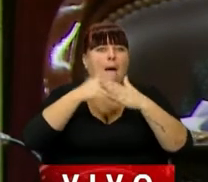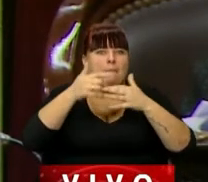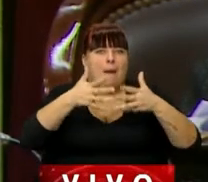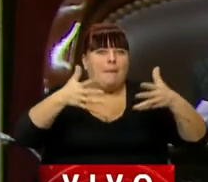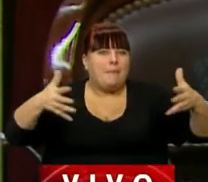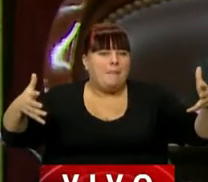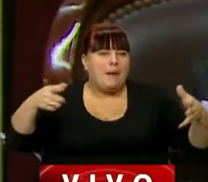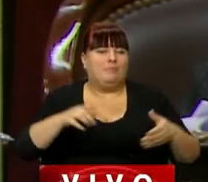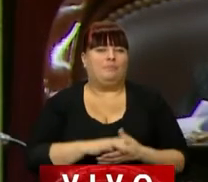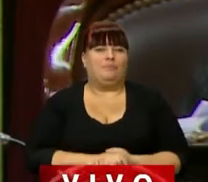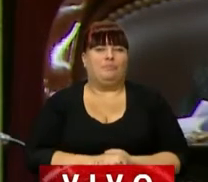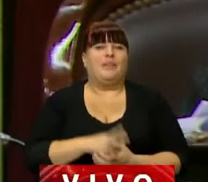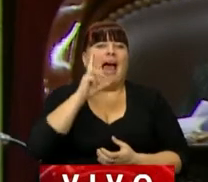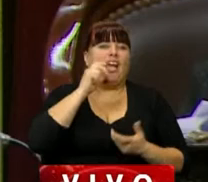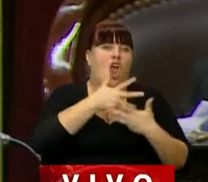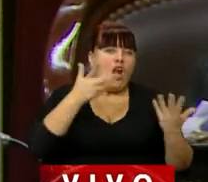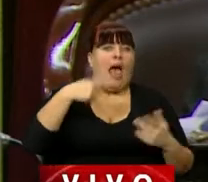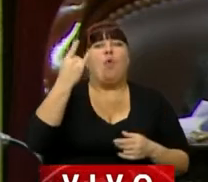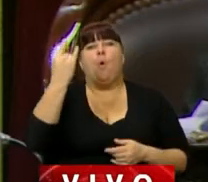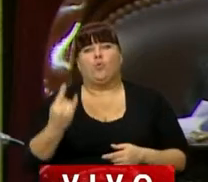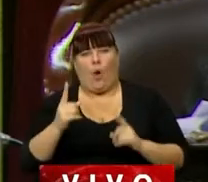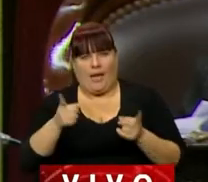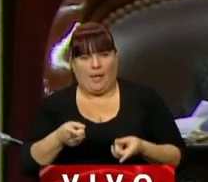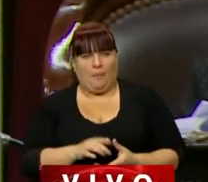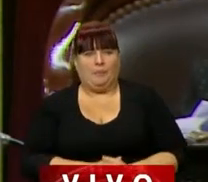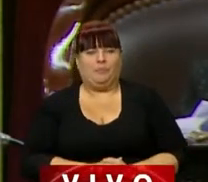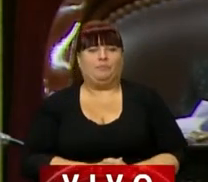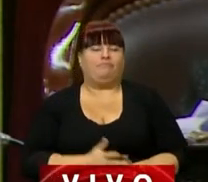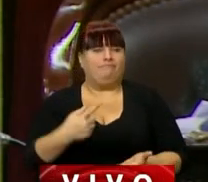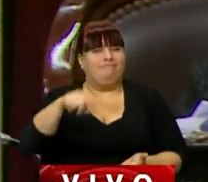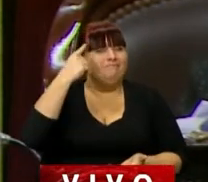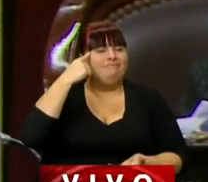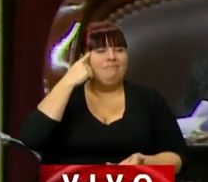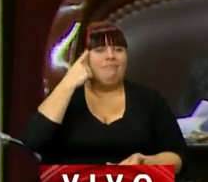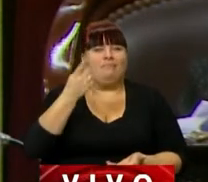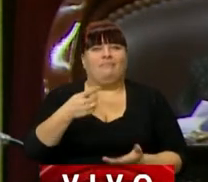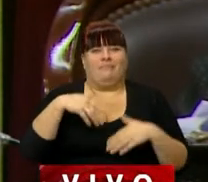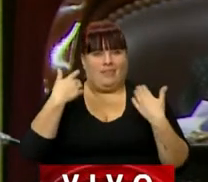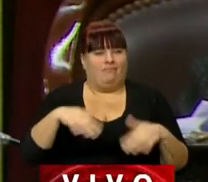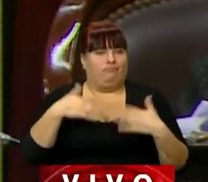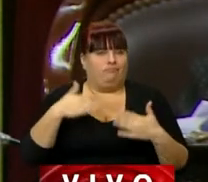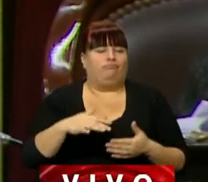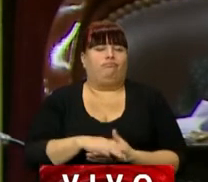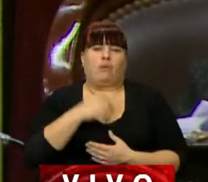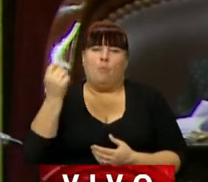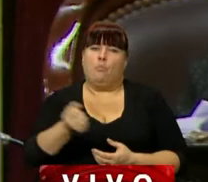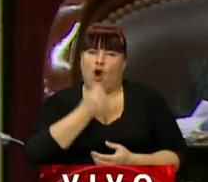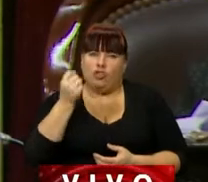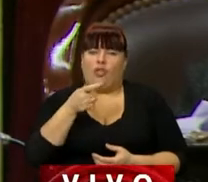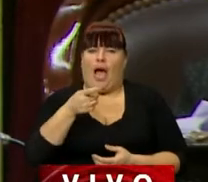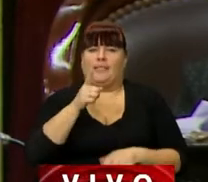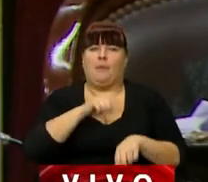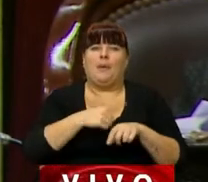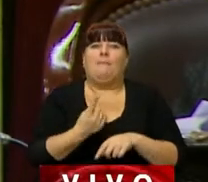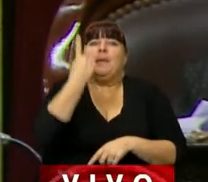ampliando tanto en Río Grande como en Ushuaia. Así que imagínense la enorme importancia que